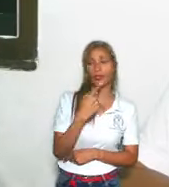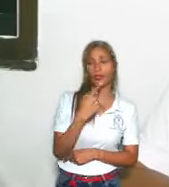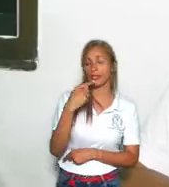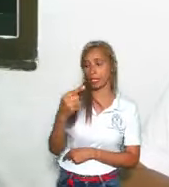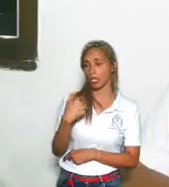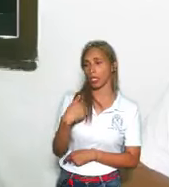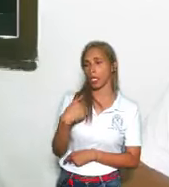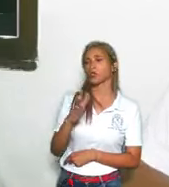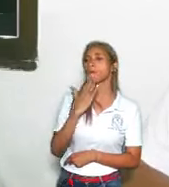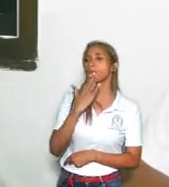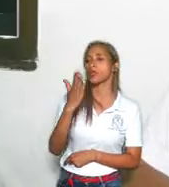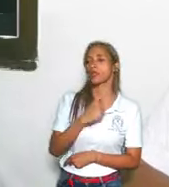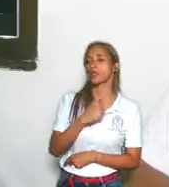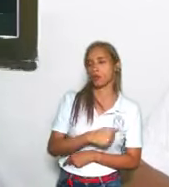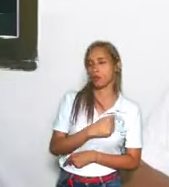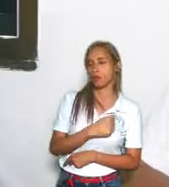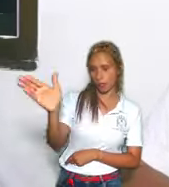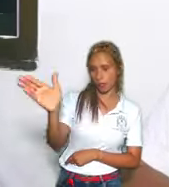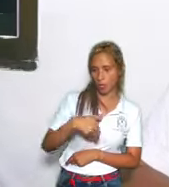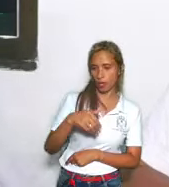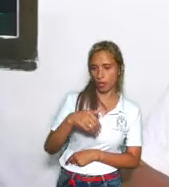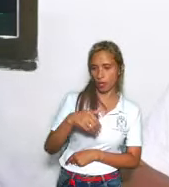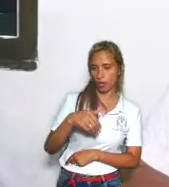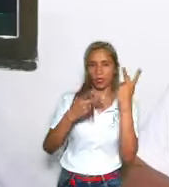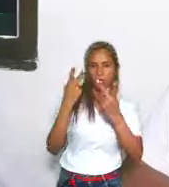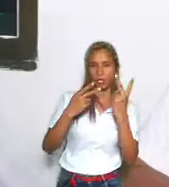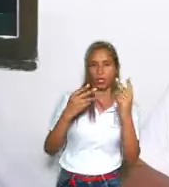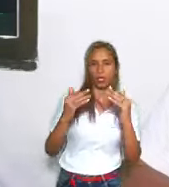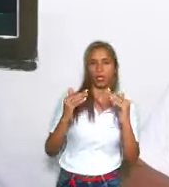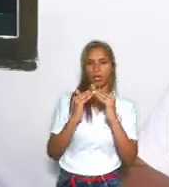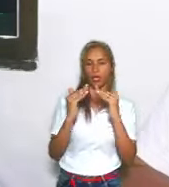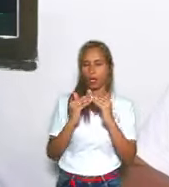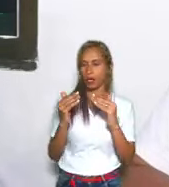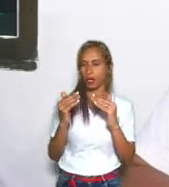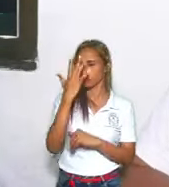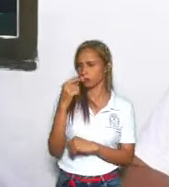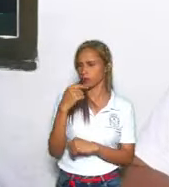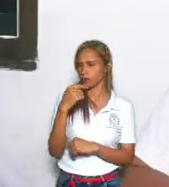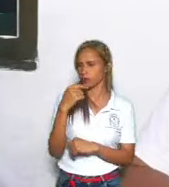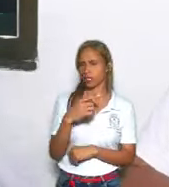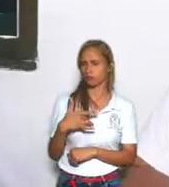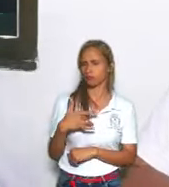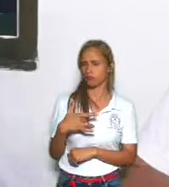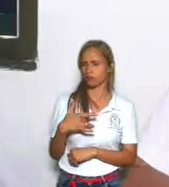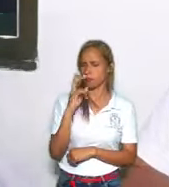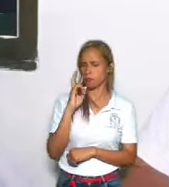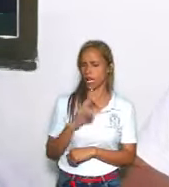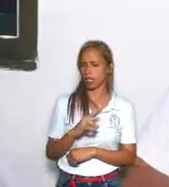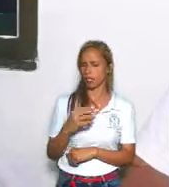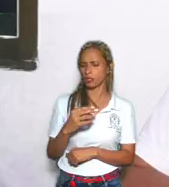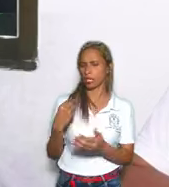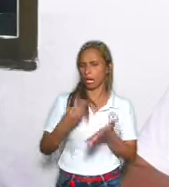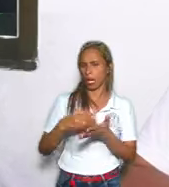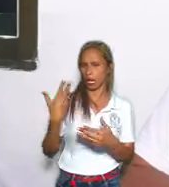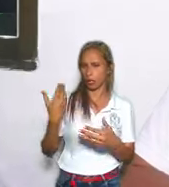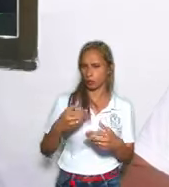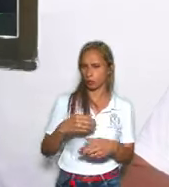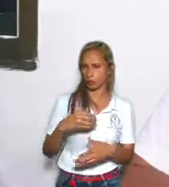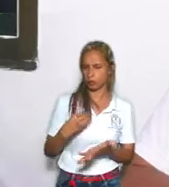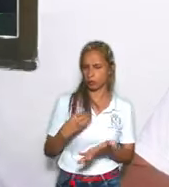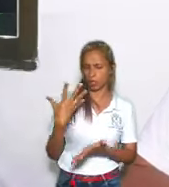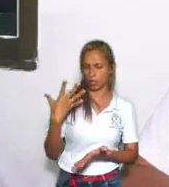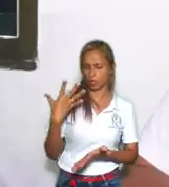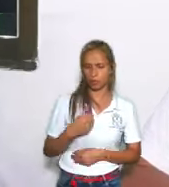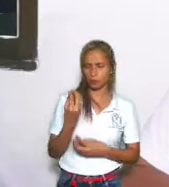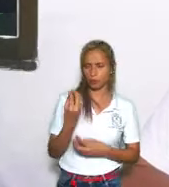técnica, que ella siente que le está llegando pues bastante costoso, costosa su factura. En ese caso, ¿qué le podemos